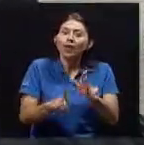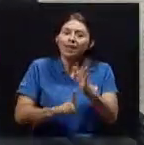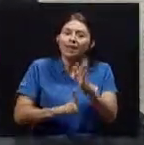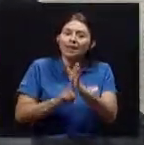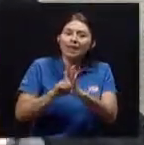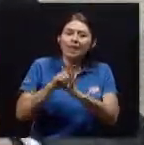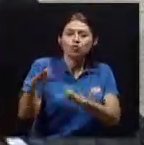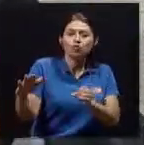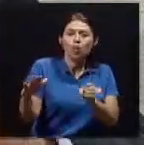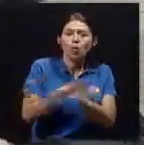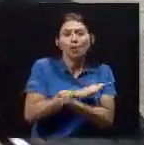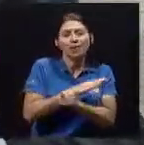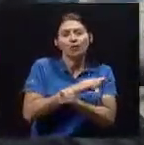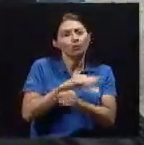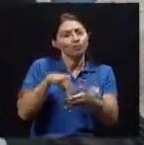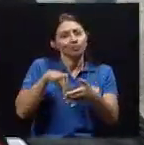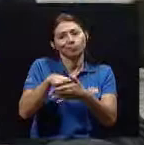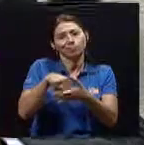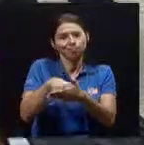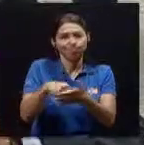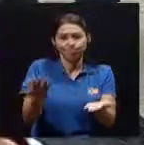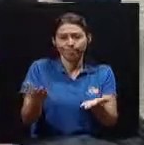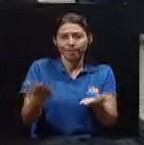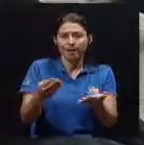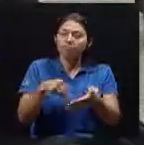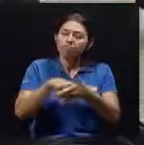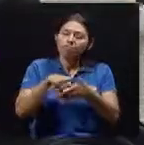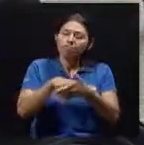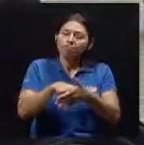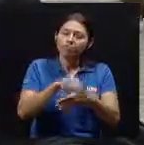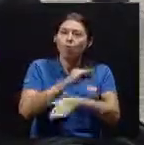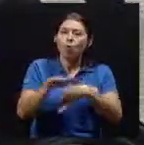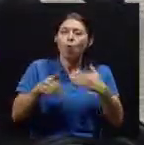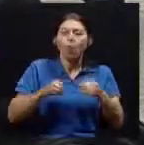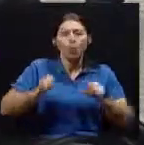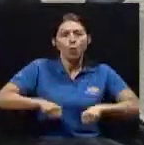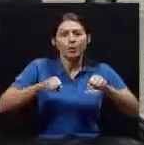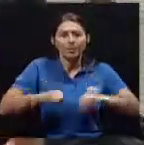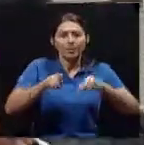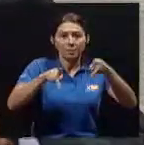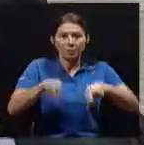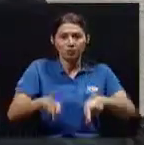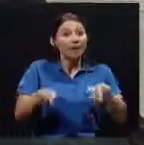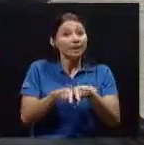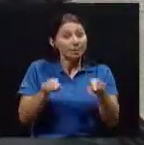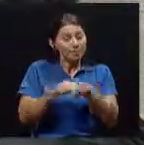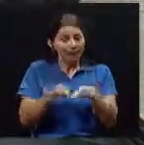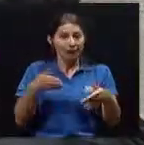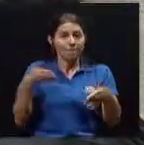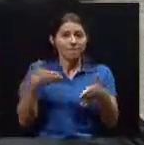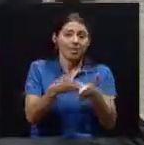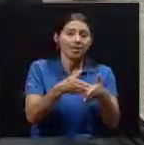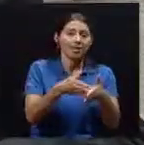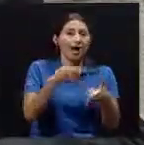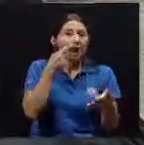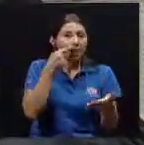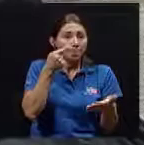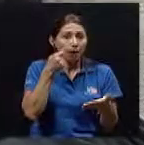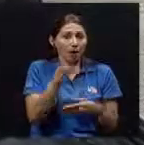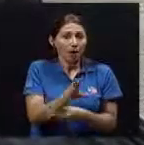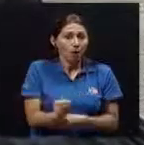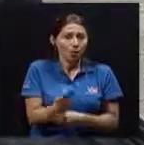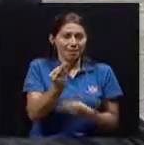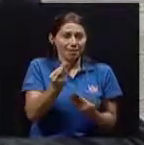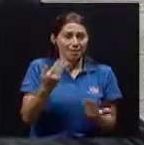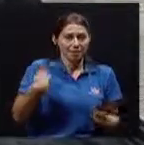un desarrollo completo de todo el potencial que tenga esa persona. Igualmente afecta entonces al padre